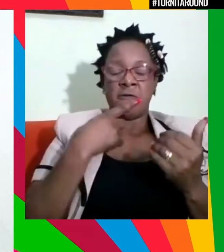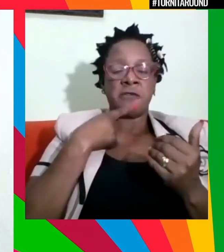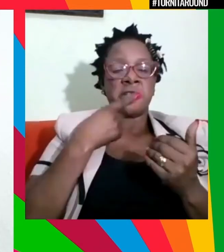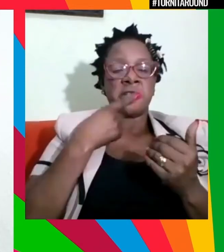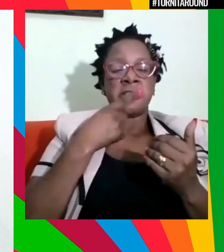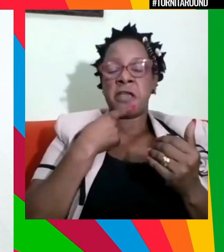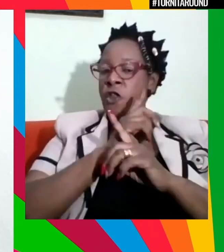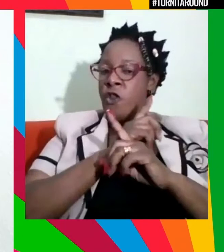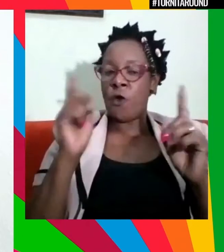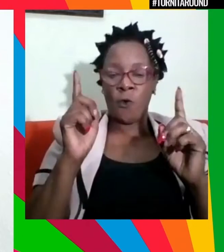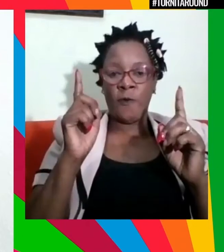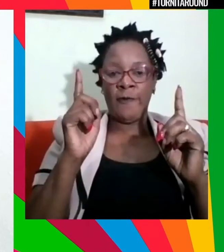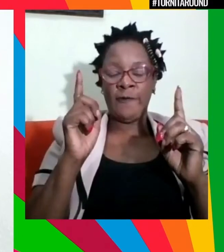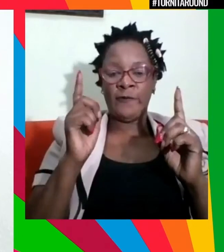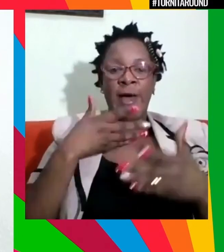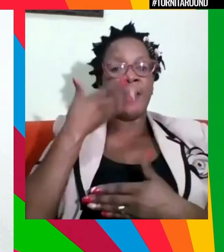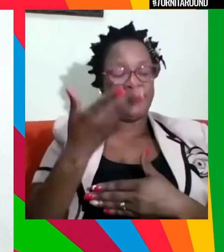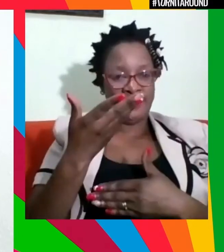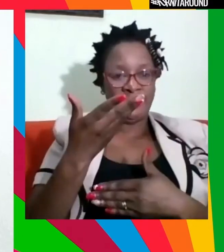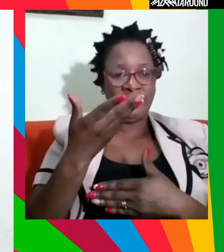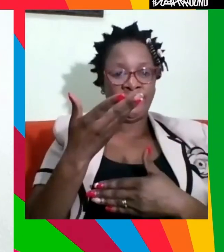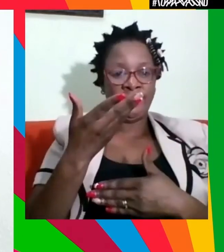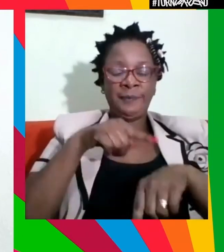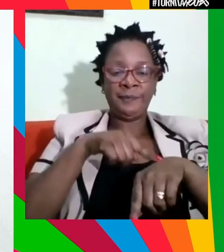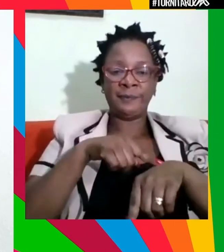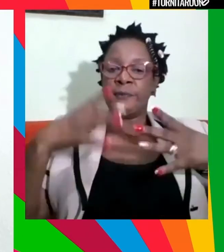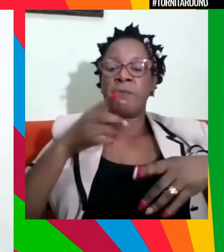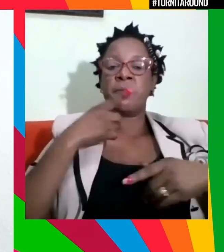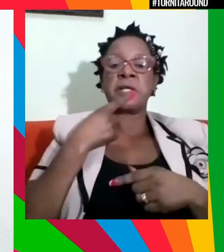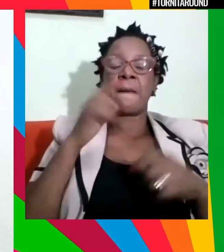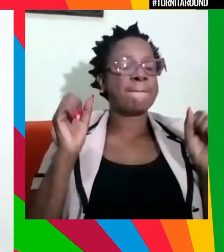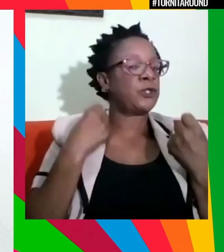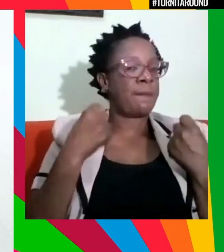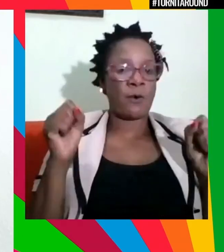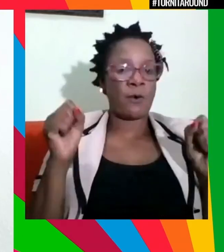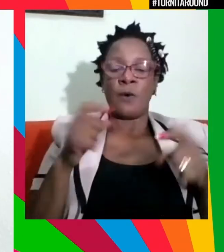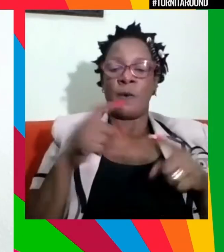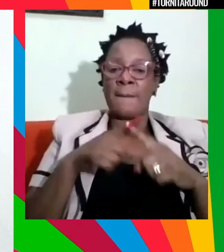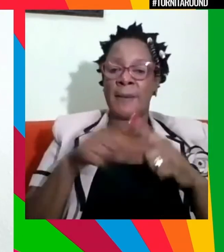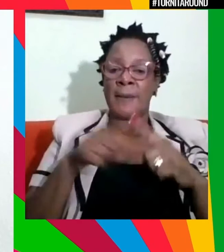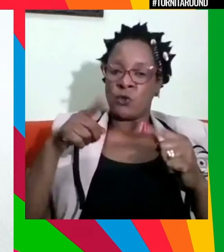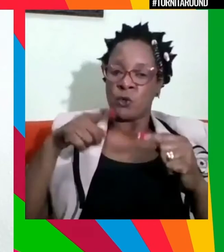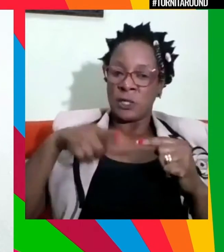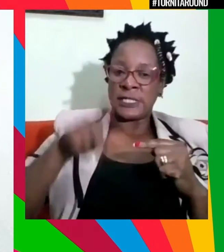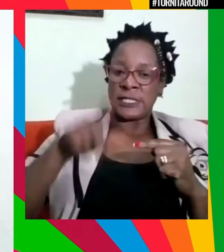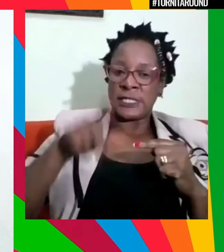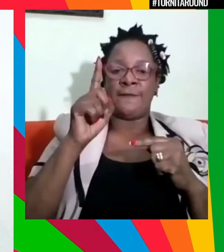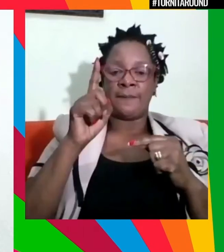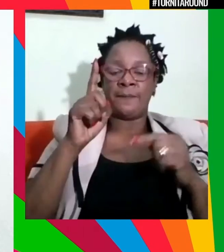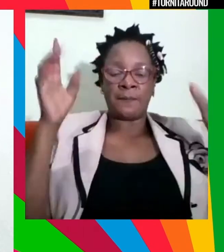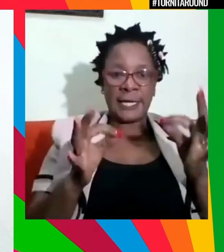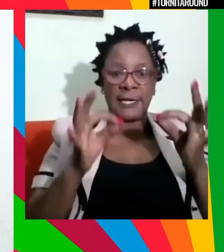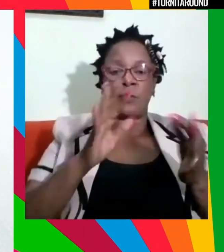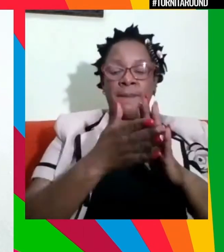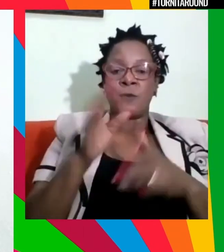continuado haciendo esgrima cuando algunas personas te decían que era imposible, sino que además has sido campeona de Europa, campeona